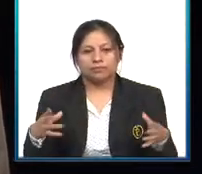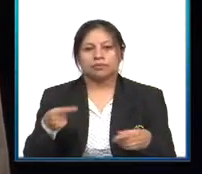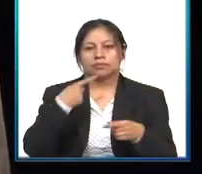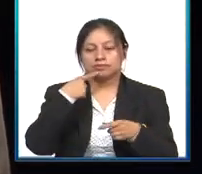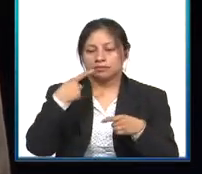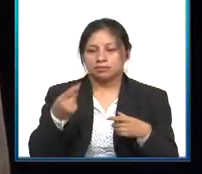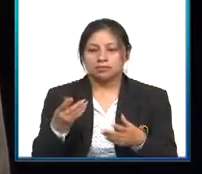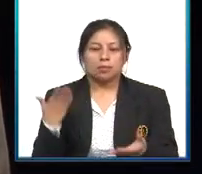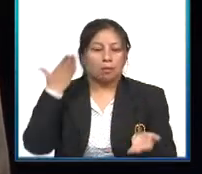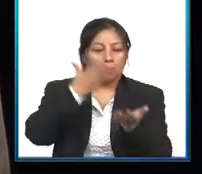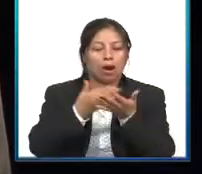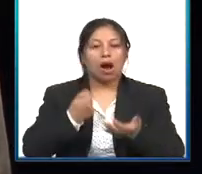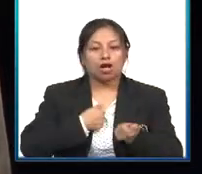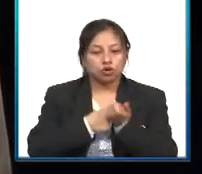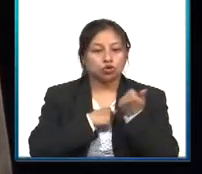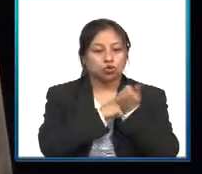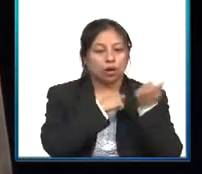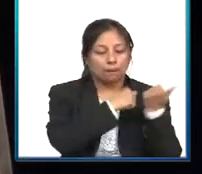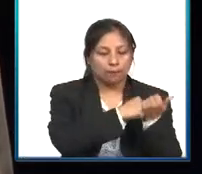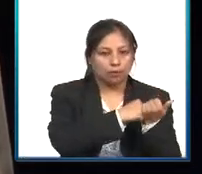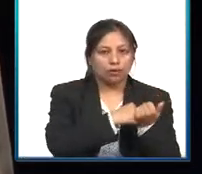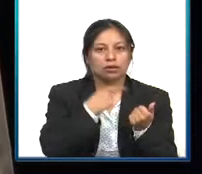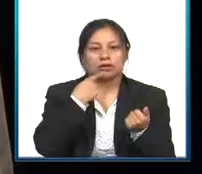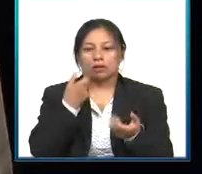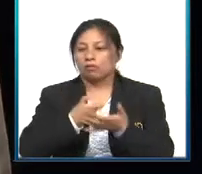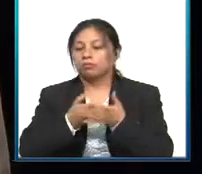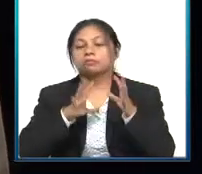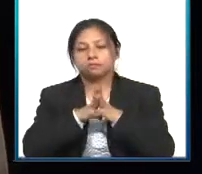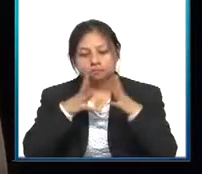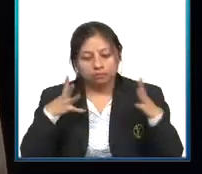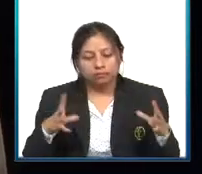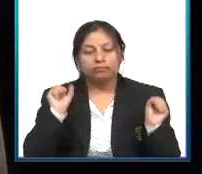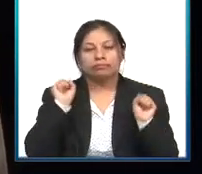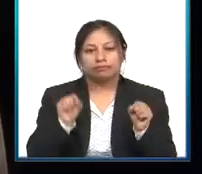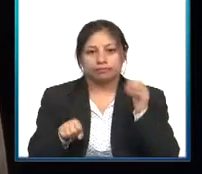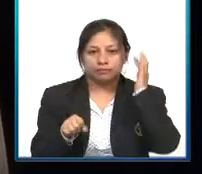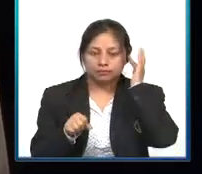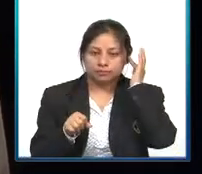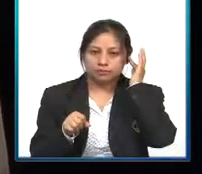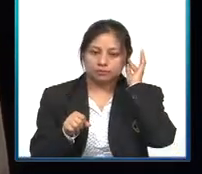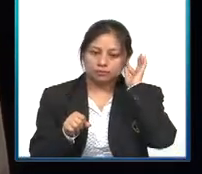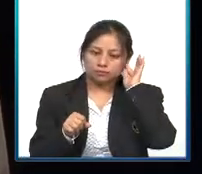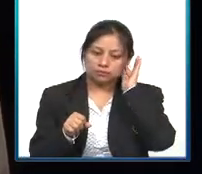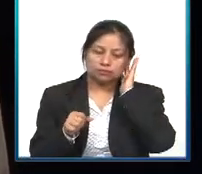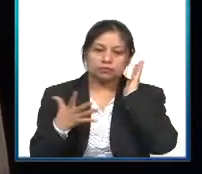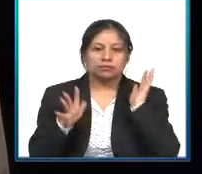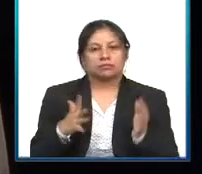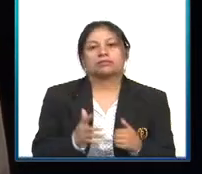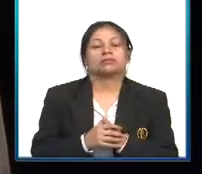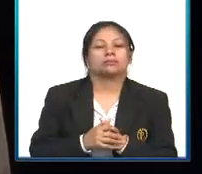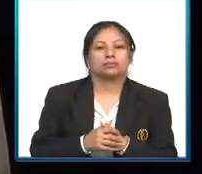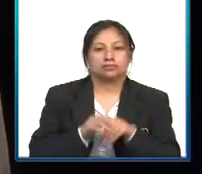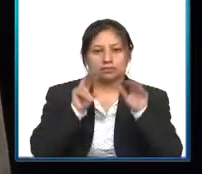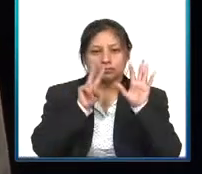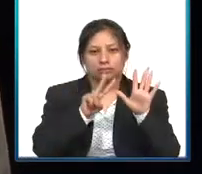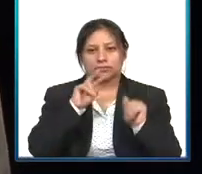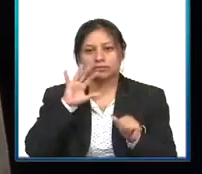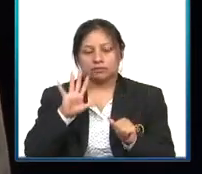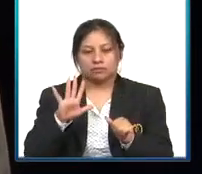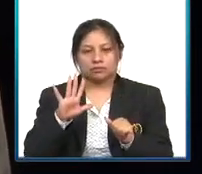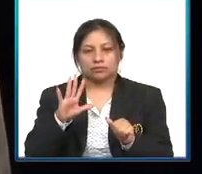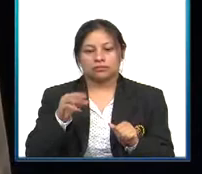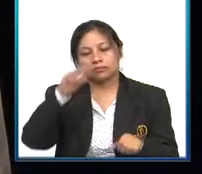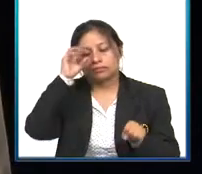de Guatemala fuertes cantidades de dinero y damos aproximadamente 75